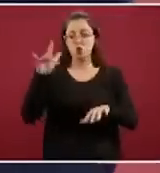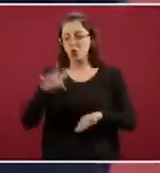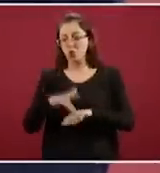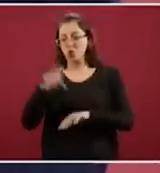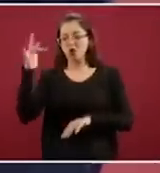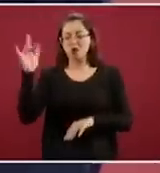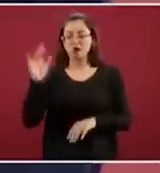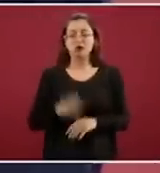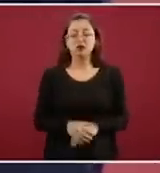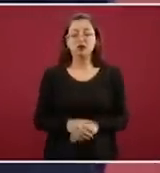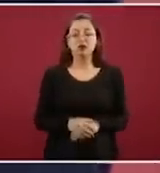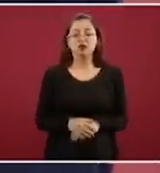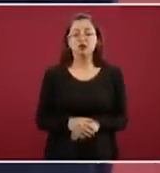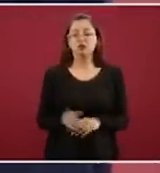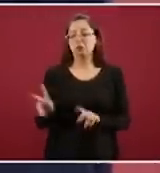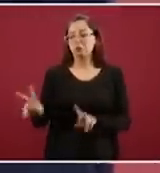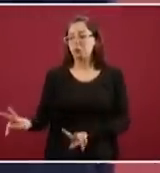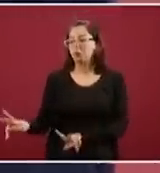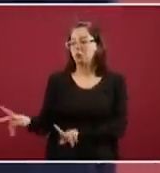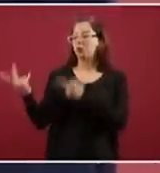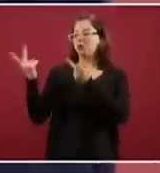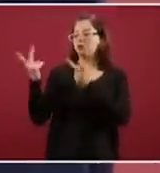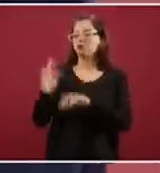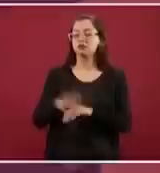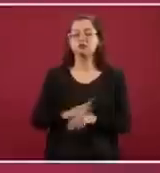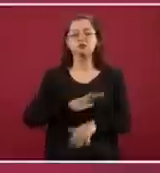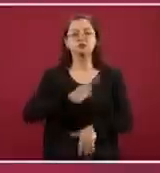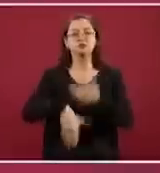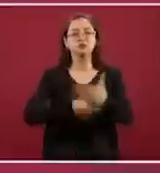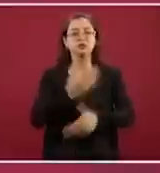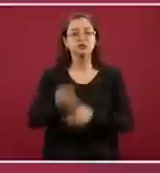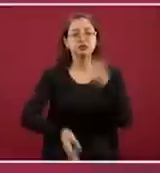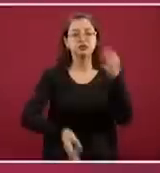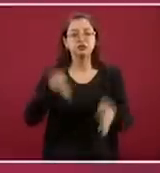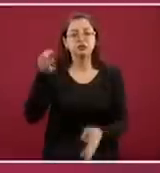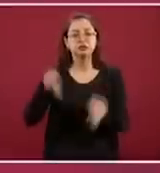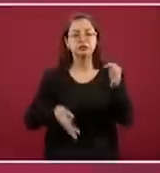si termina un juicio y resulta que